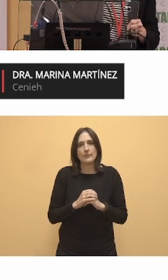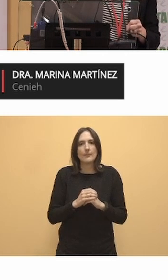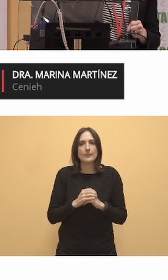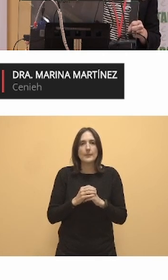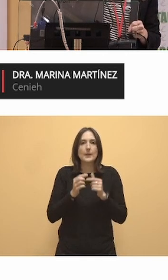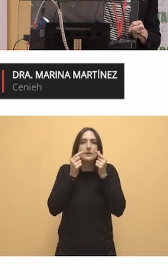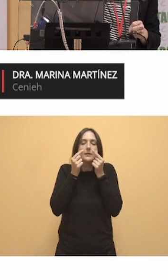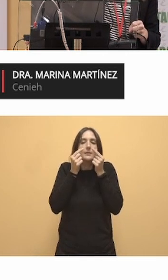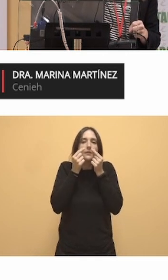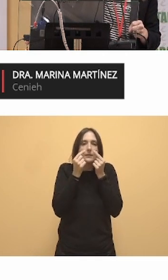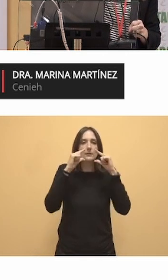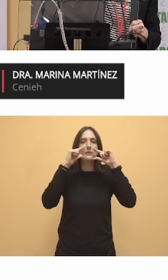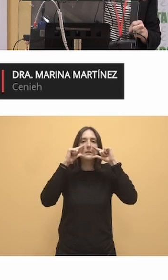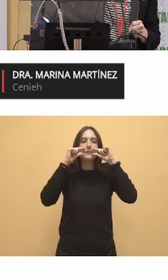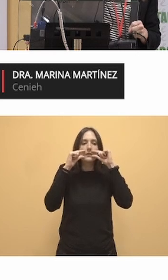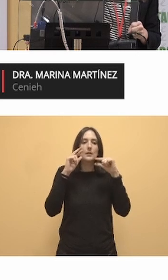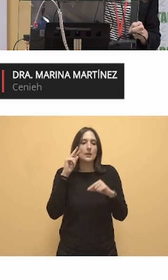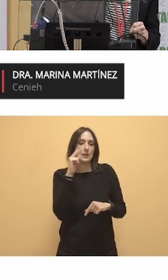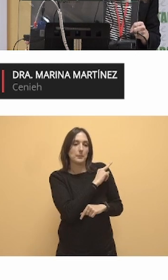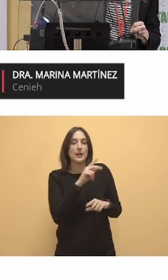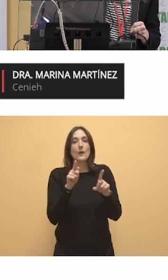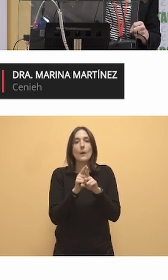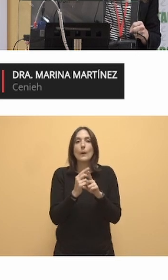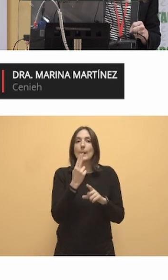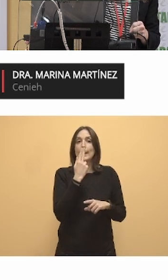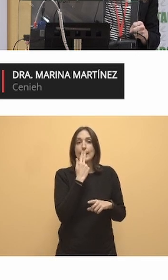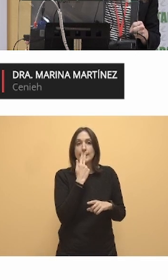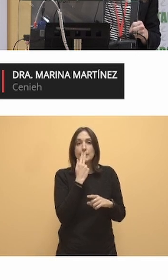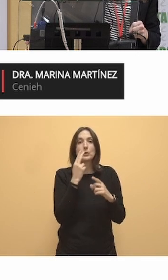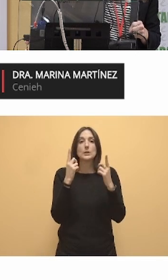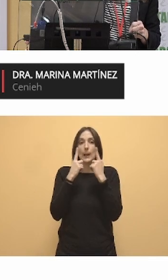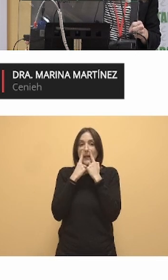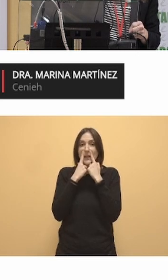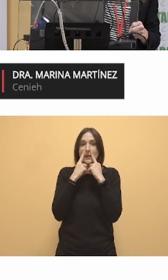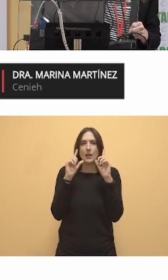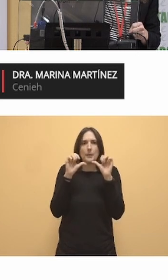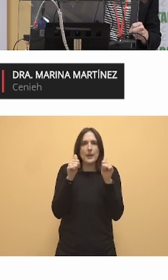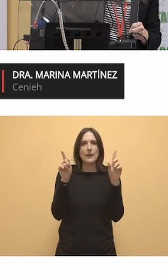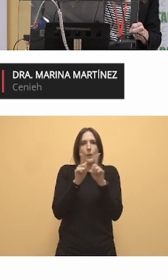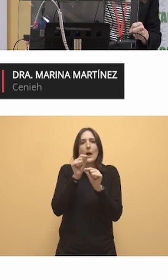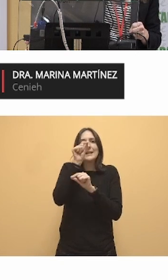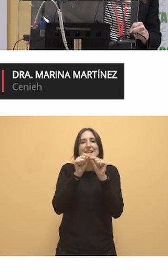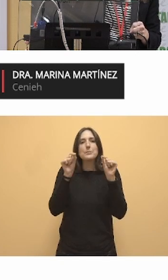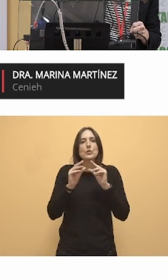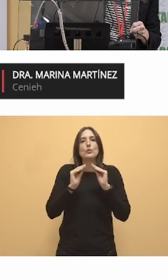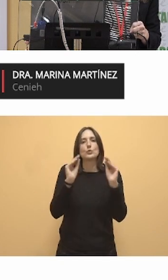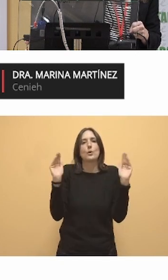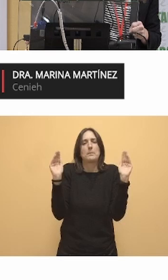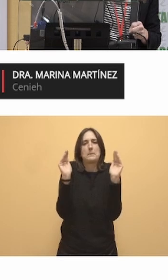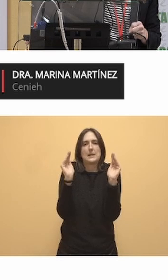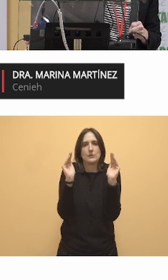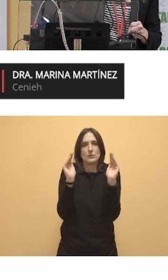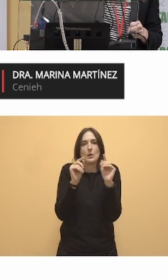Aquí lo veis perfectamente, como los incisivos y los caninos empiezan a reducir el tamaño, ¿vale?